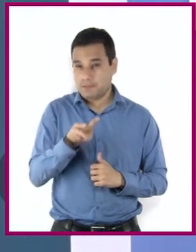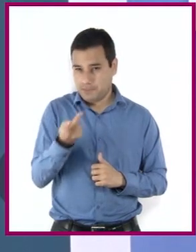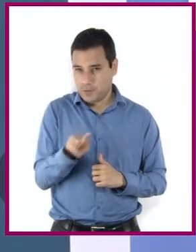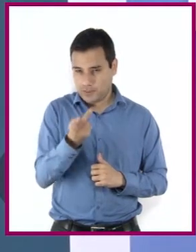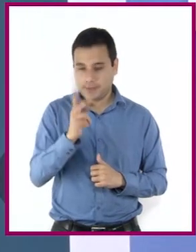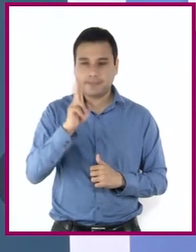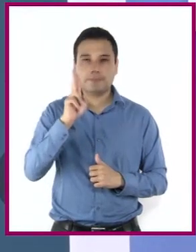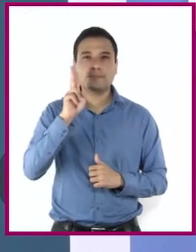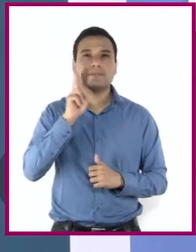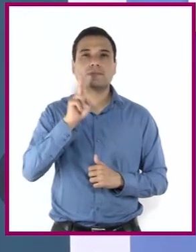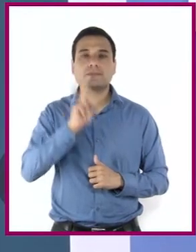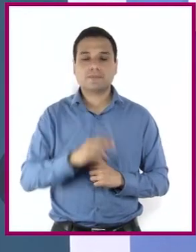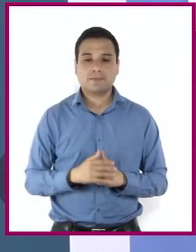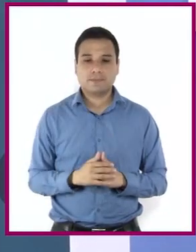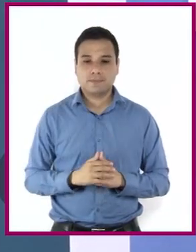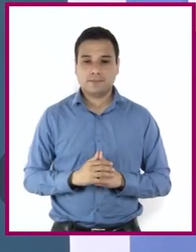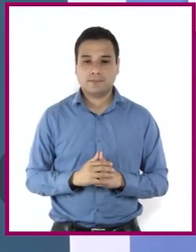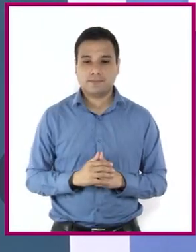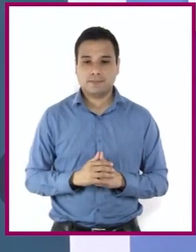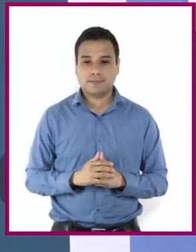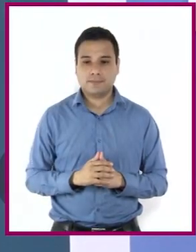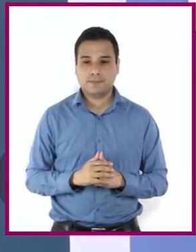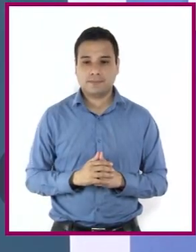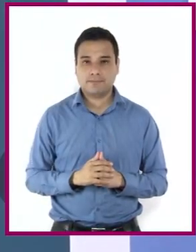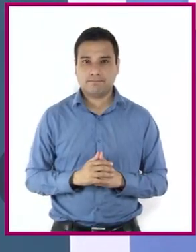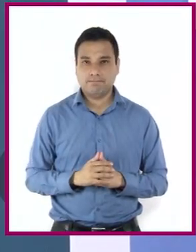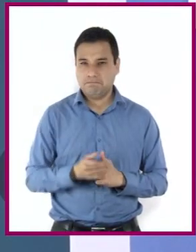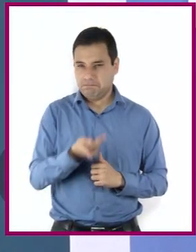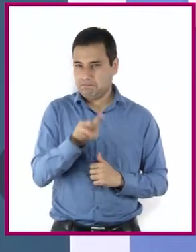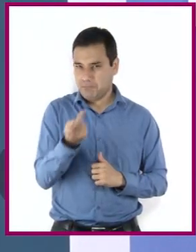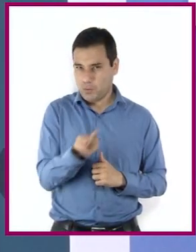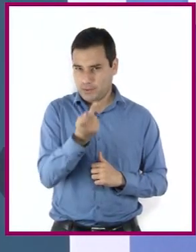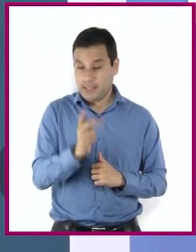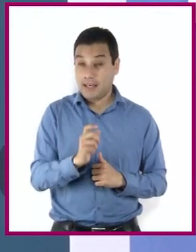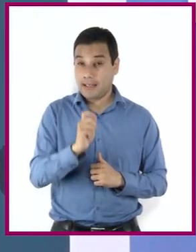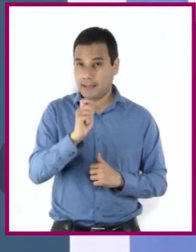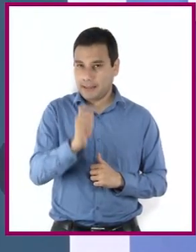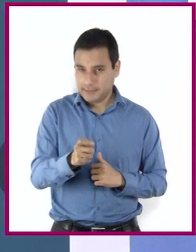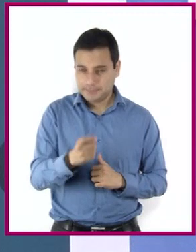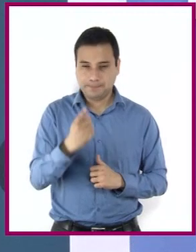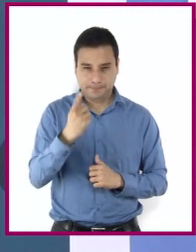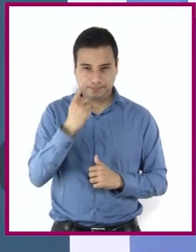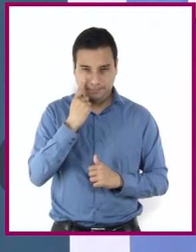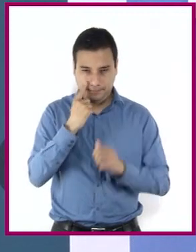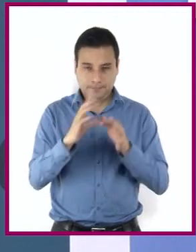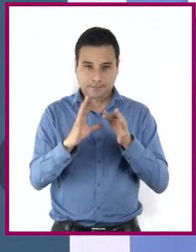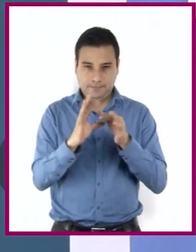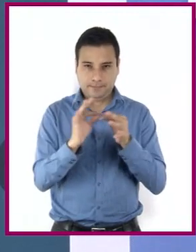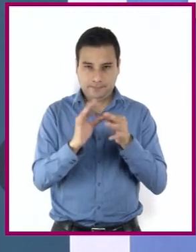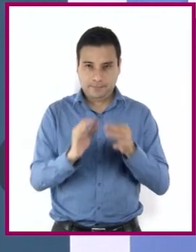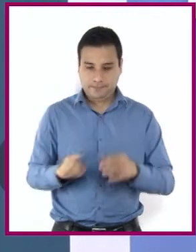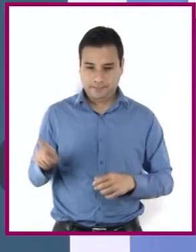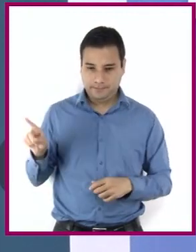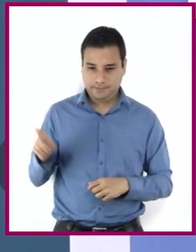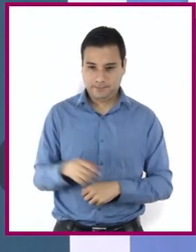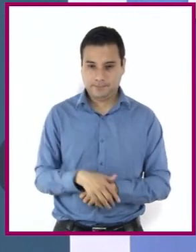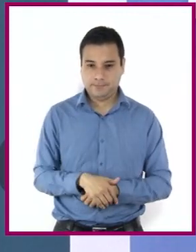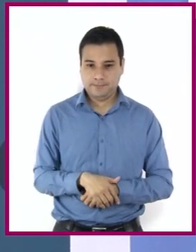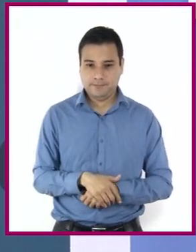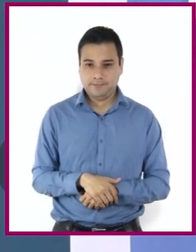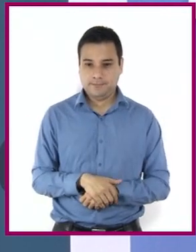así. Logró plasmar el lenguaje de la calle en su novela El Periquillo Sarmiento, publicada